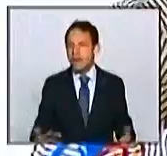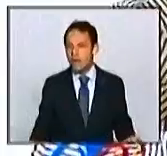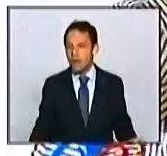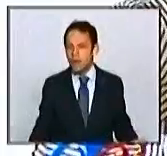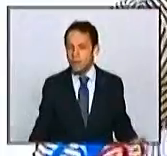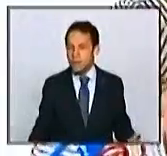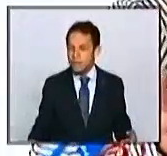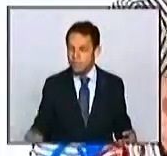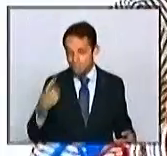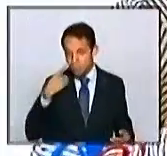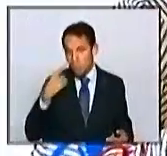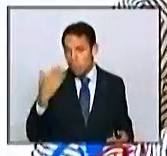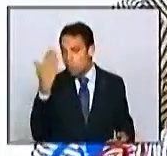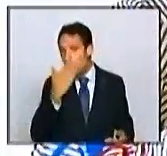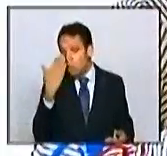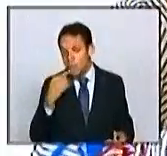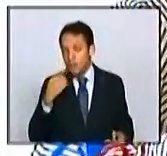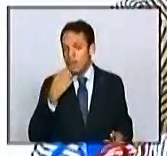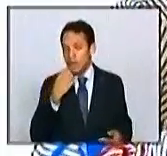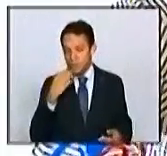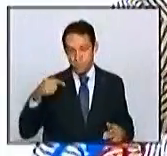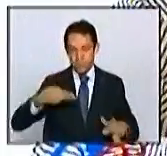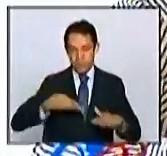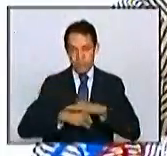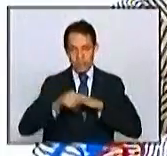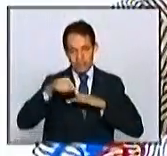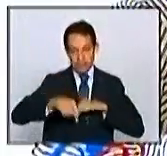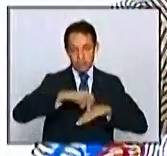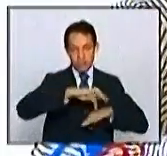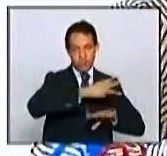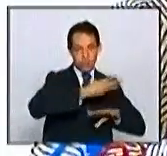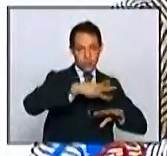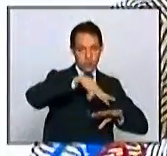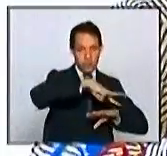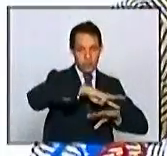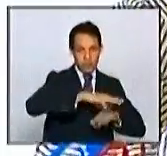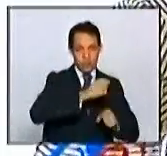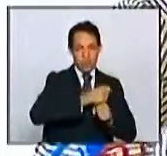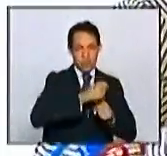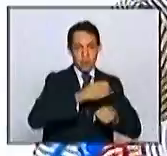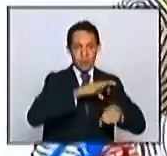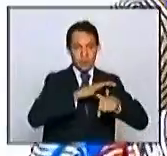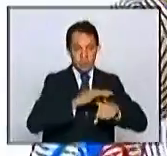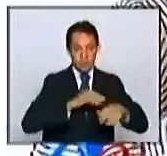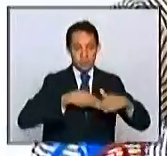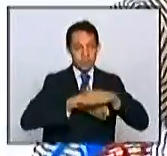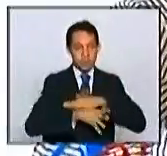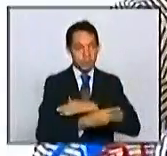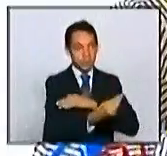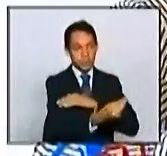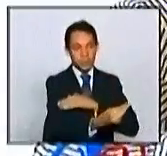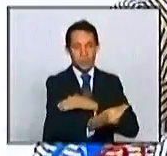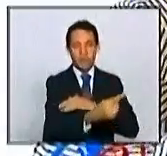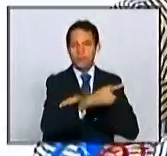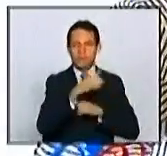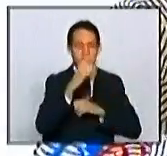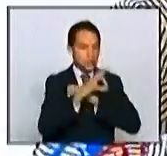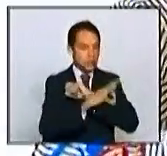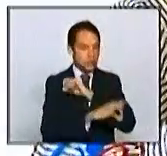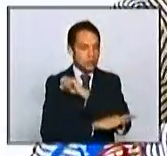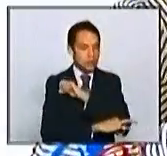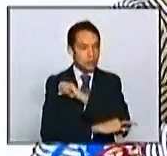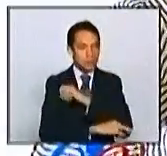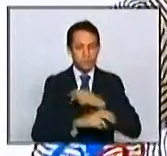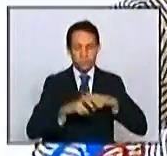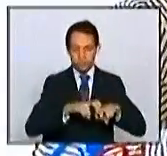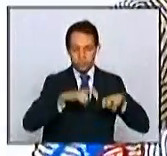vivencia de ello. Llegar acá al parque médico, hacer nuestra labor como médico para usted y para nosotros como psicólogos, ya